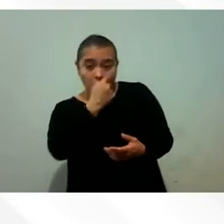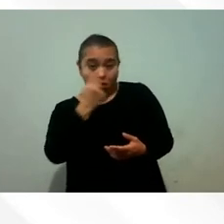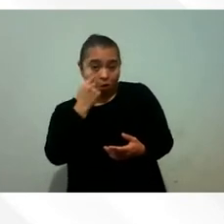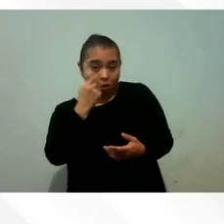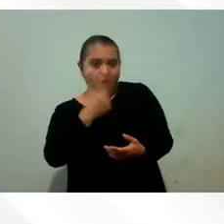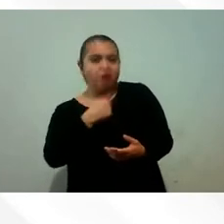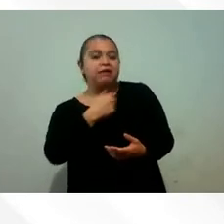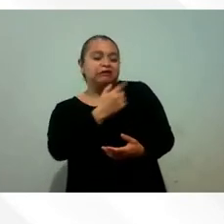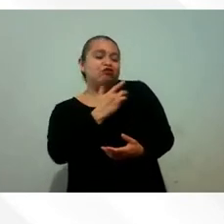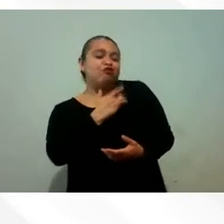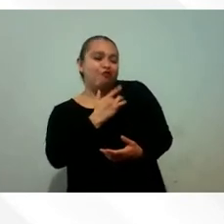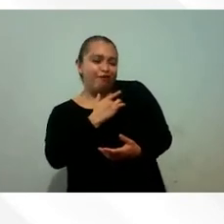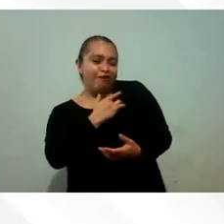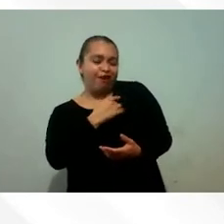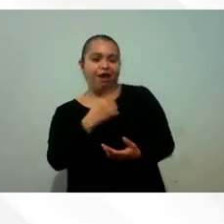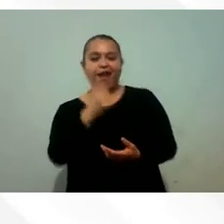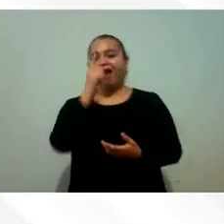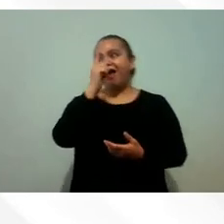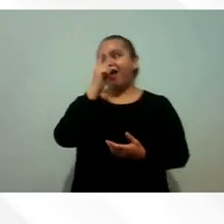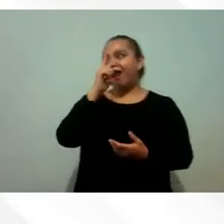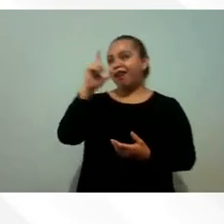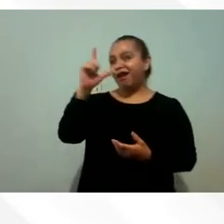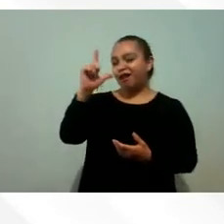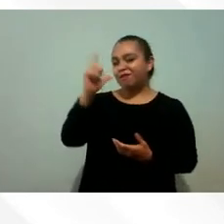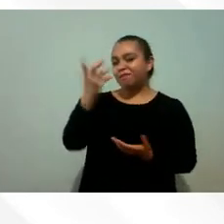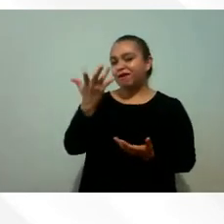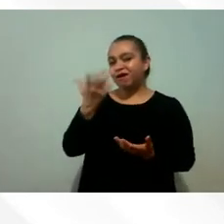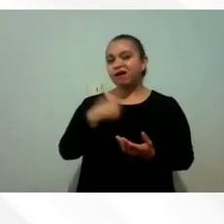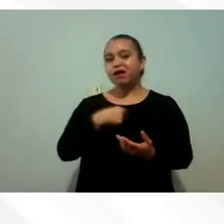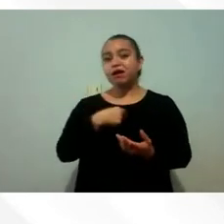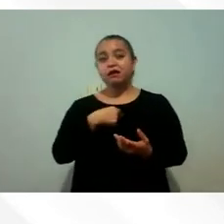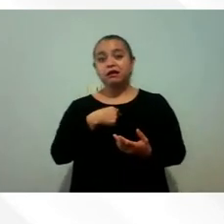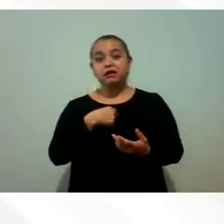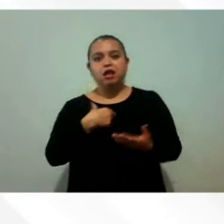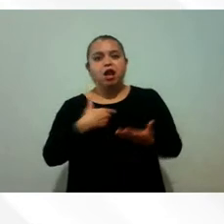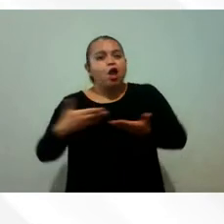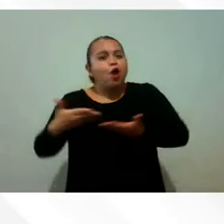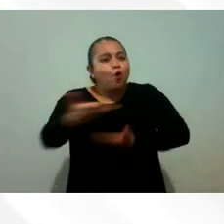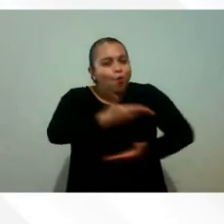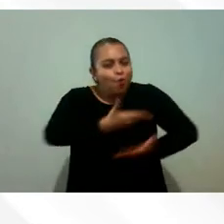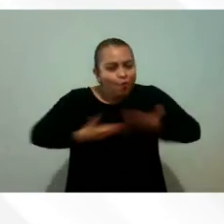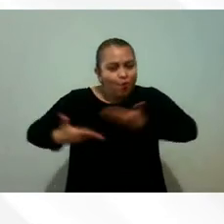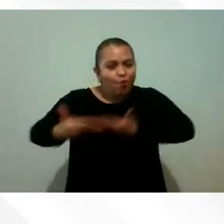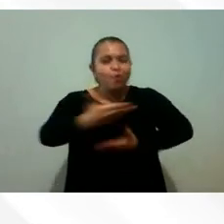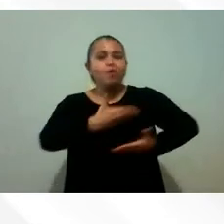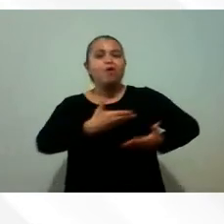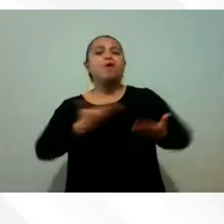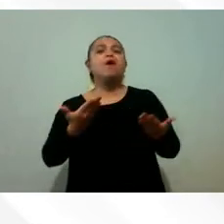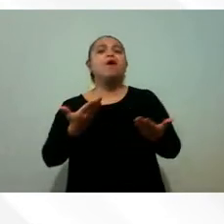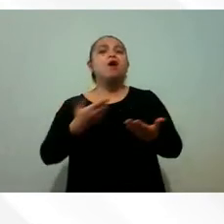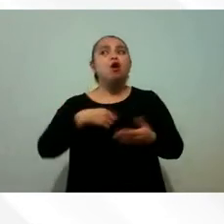dice el alma. Y Silvia, es la convivencia y lo que hacemos por los otros.